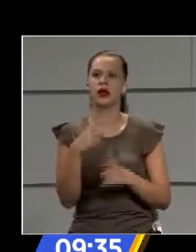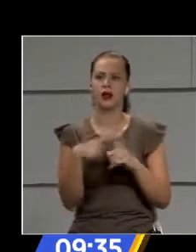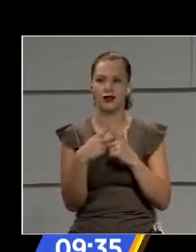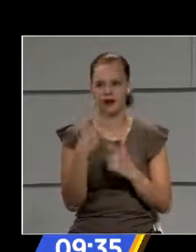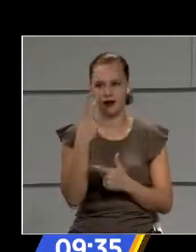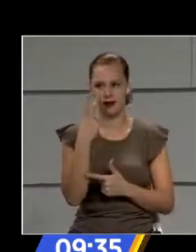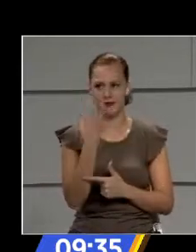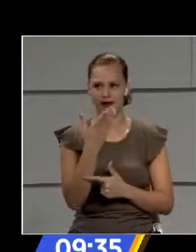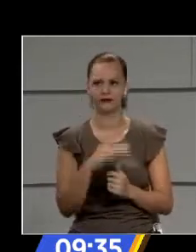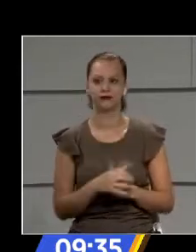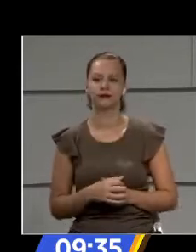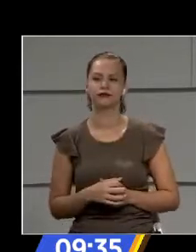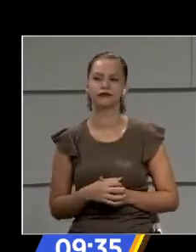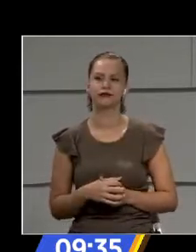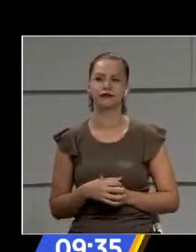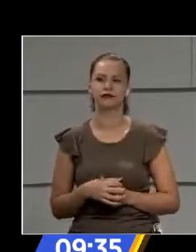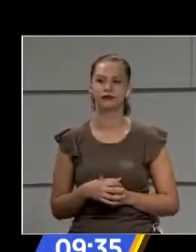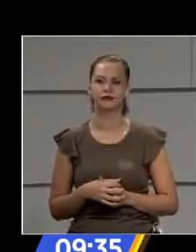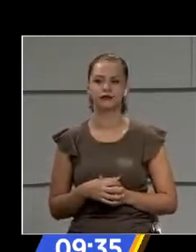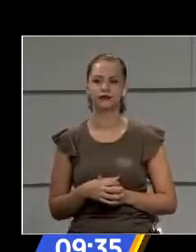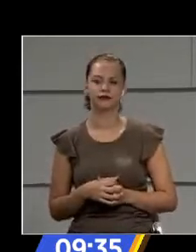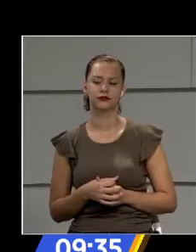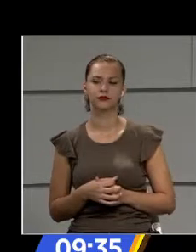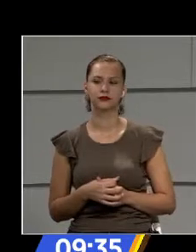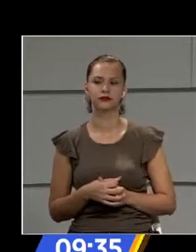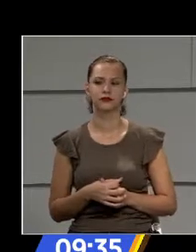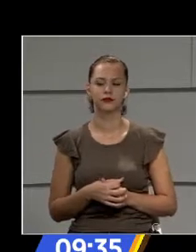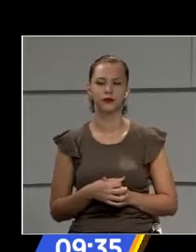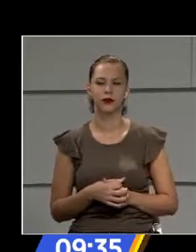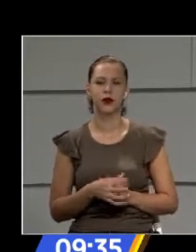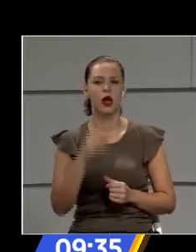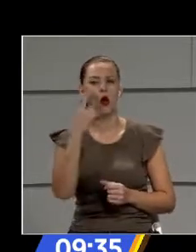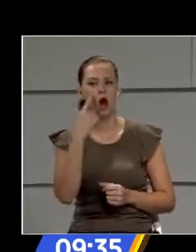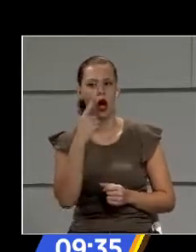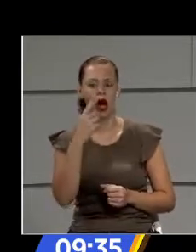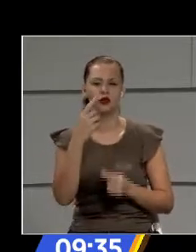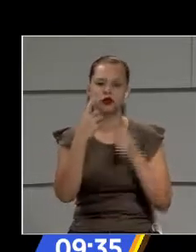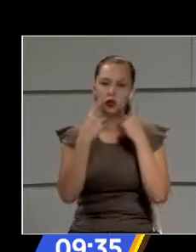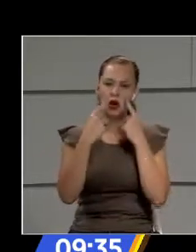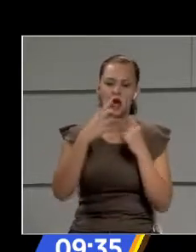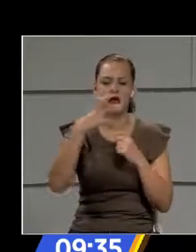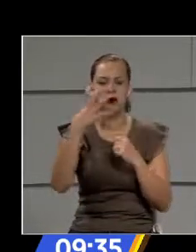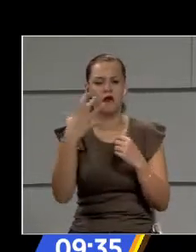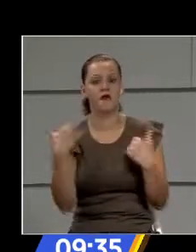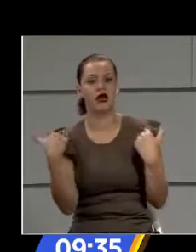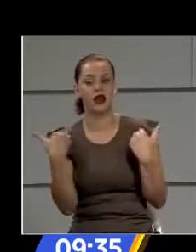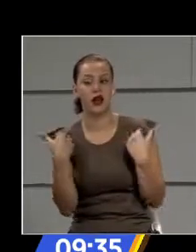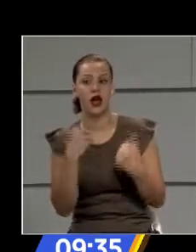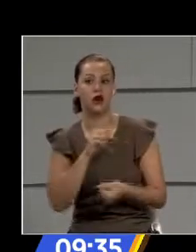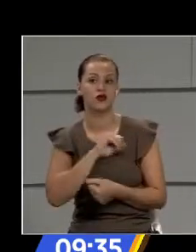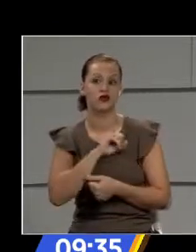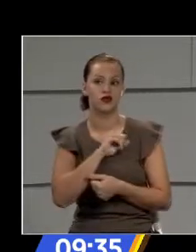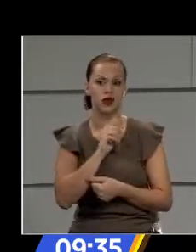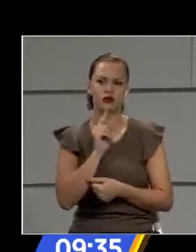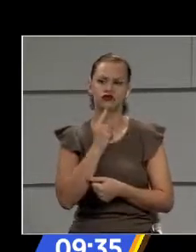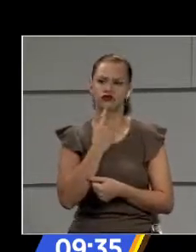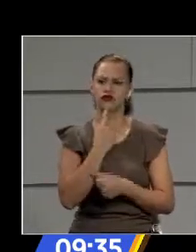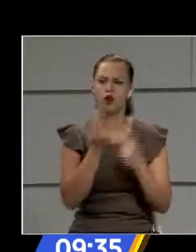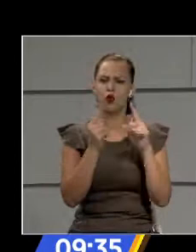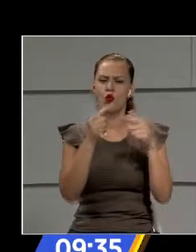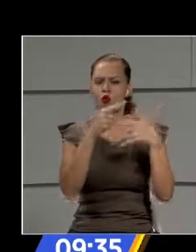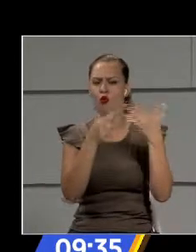ver. Tenemos enojado, llorando, feliz, asustado y como serio. Vamos a ver con qué